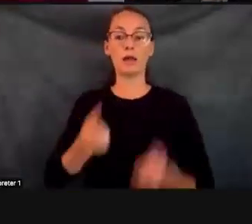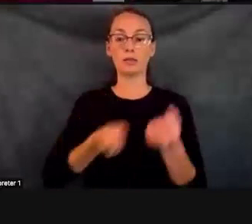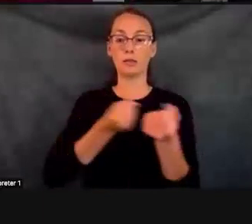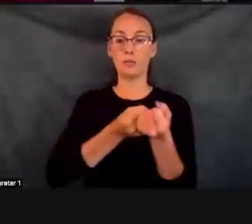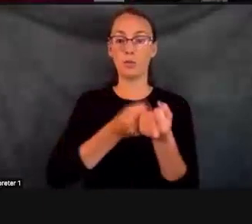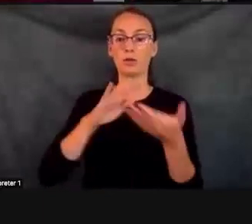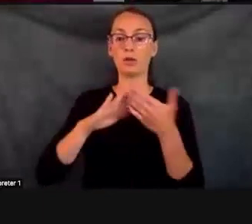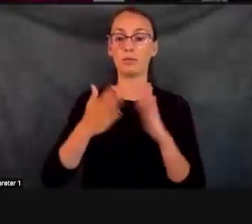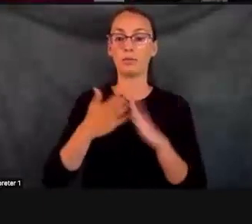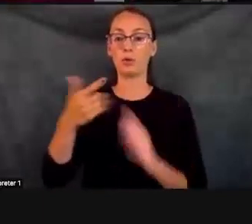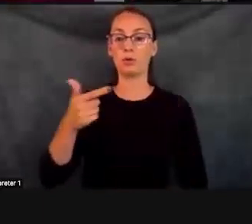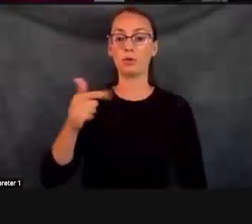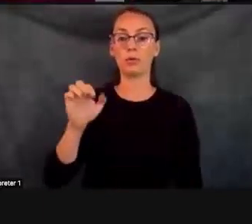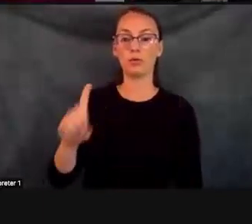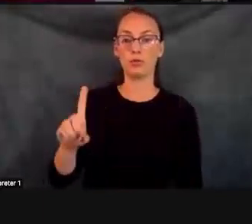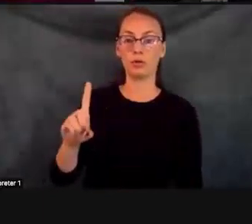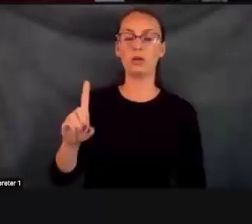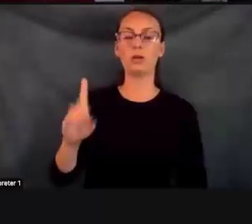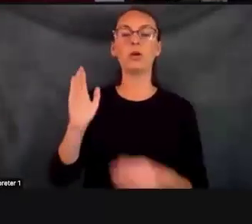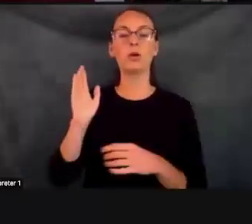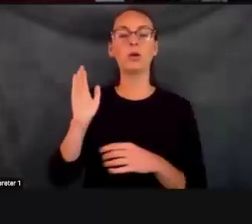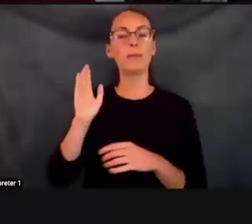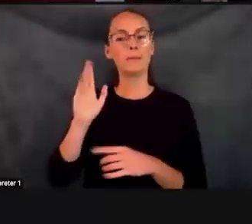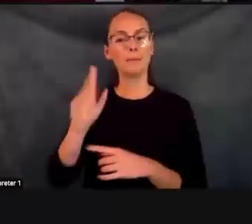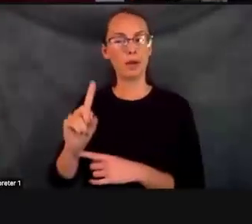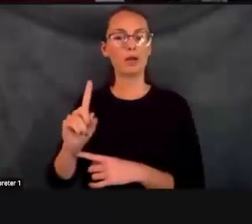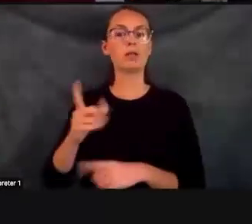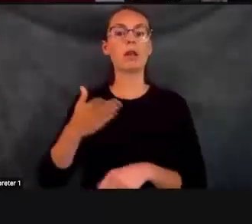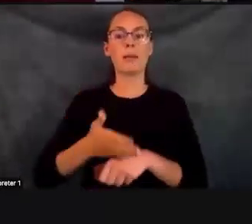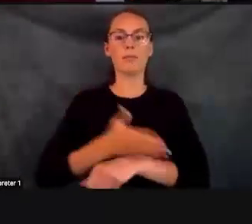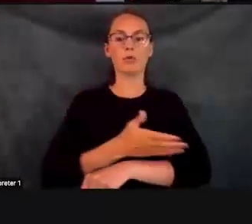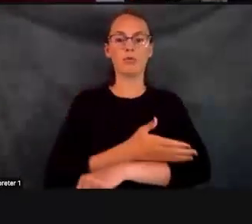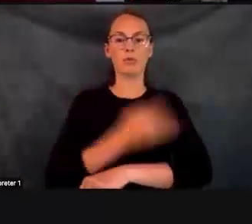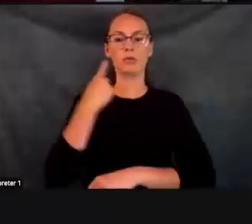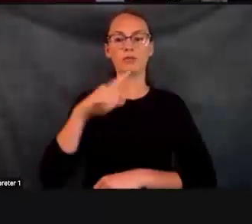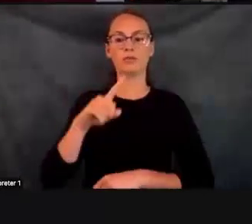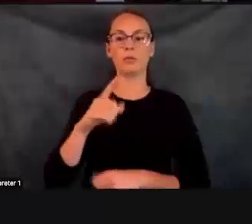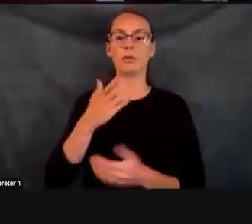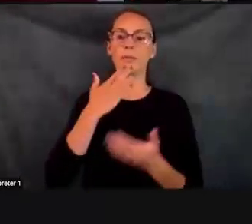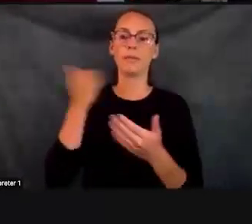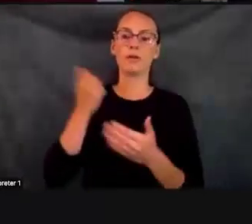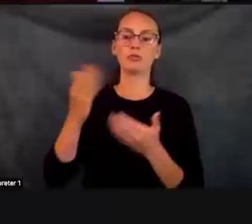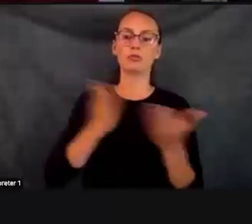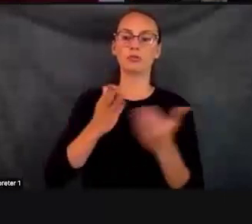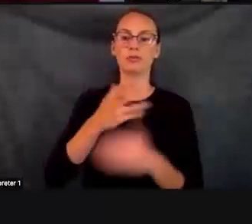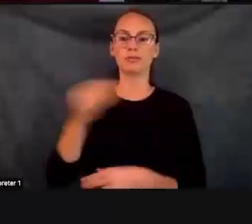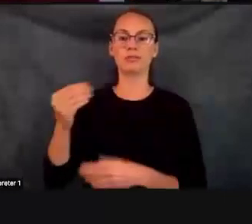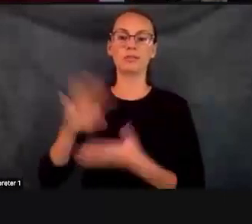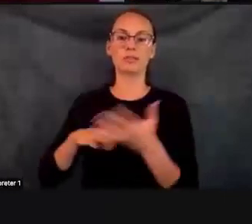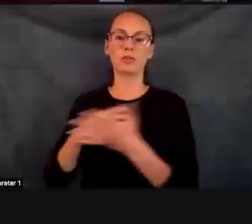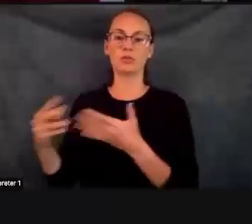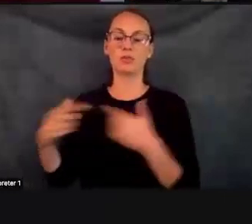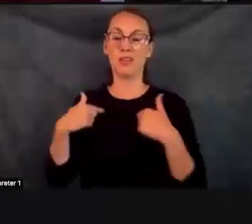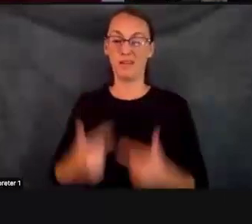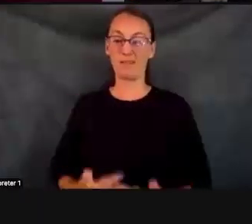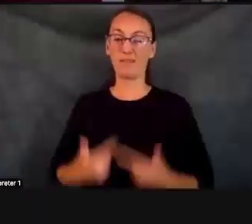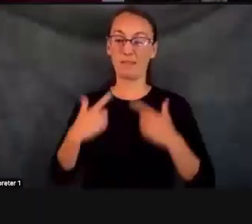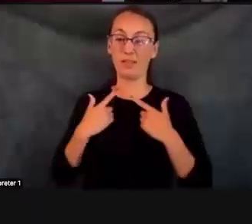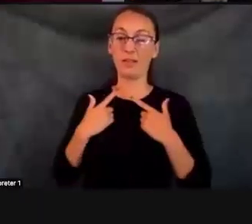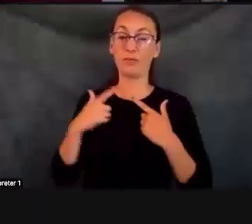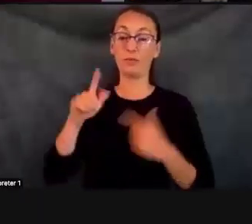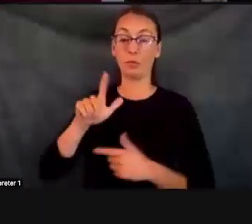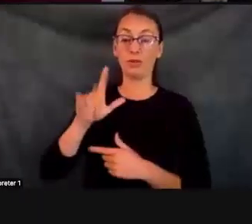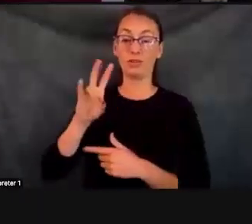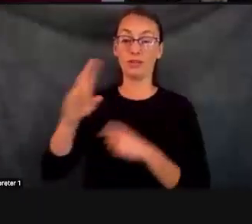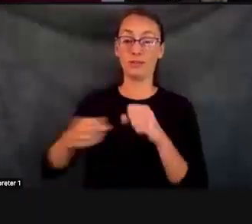Estoy a favor de la red comunitaria con mejoras al servicio de autobuses y programas.